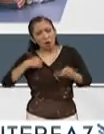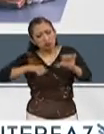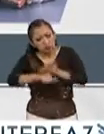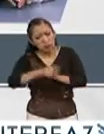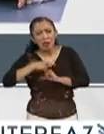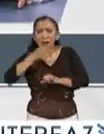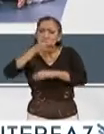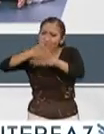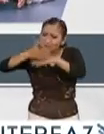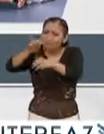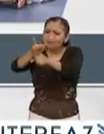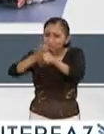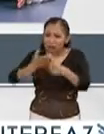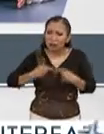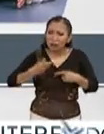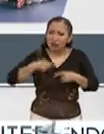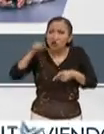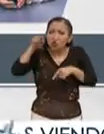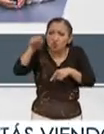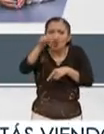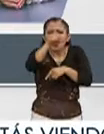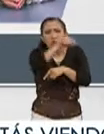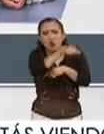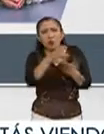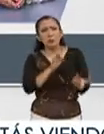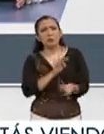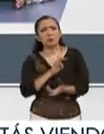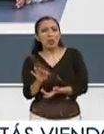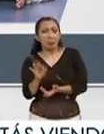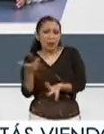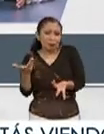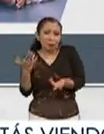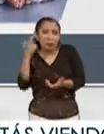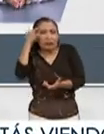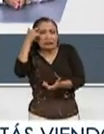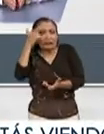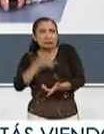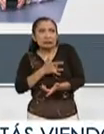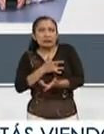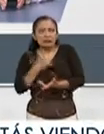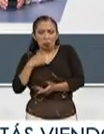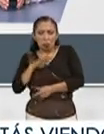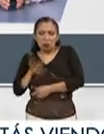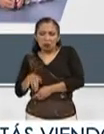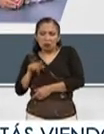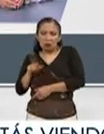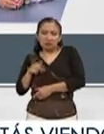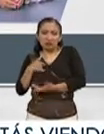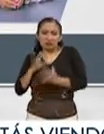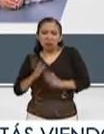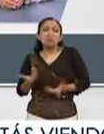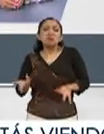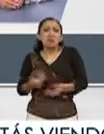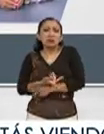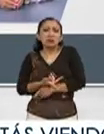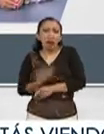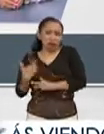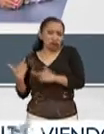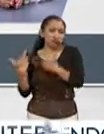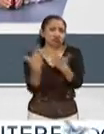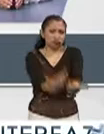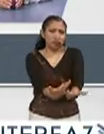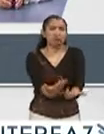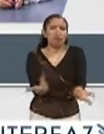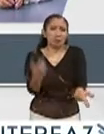invitan a toda la gente a que hagan conciencia y decidan donar. sus